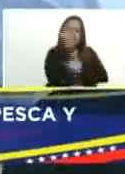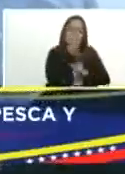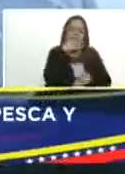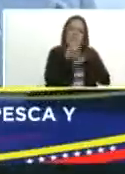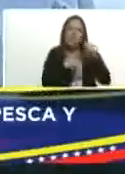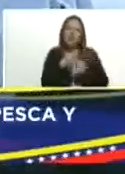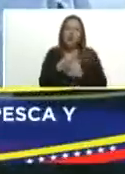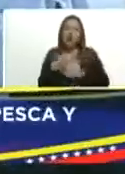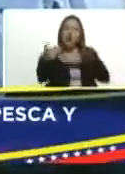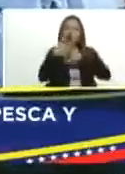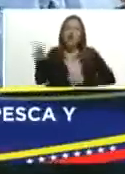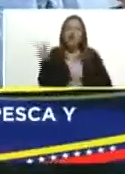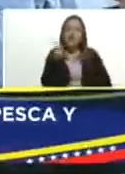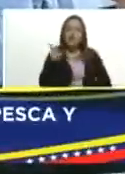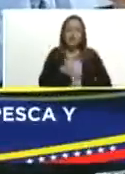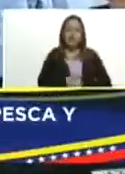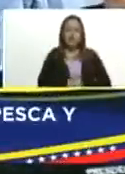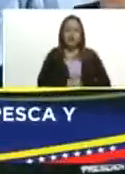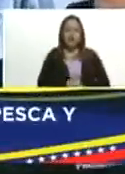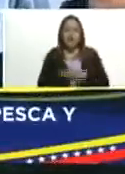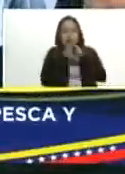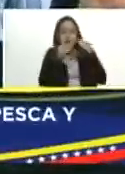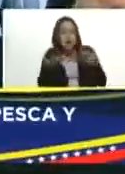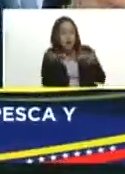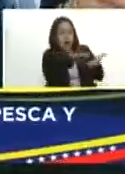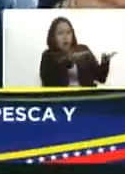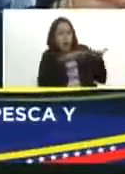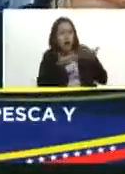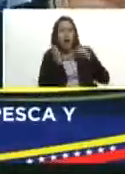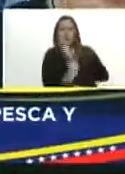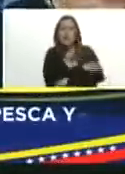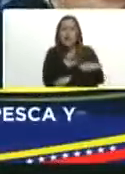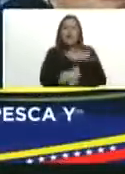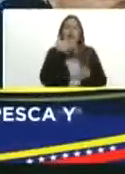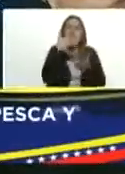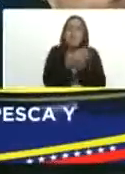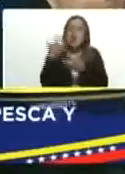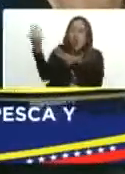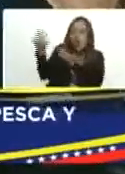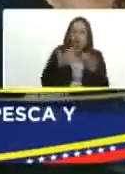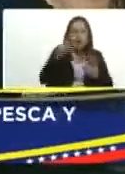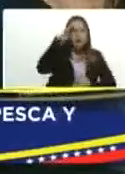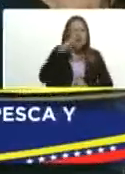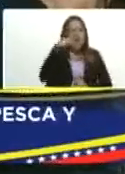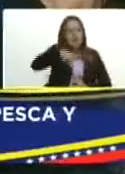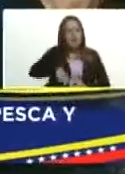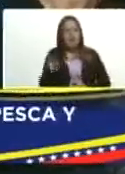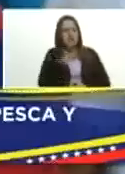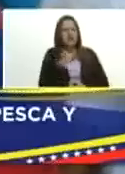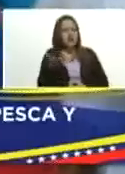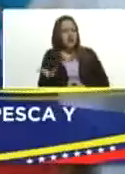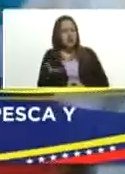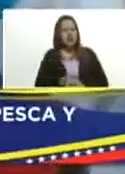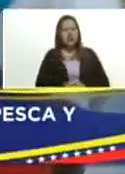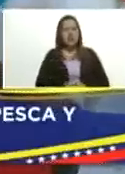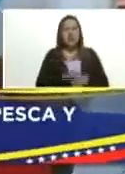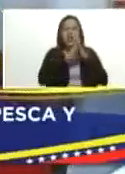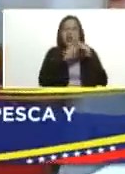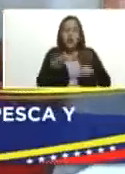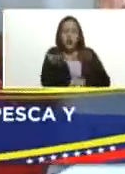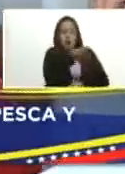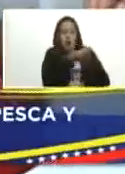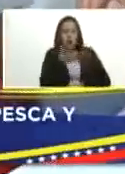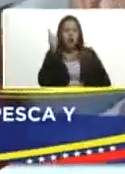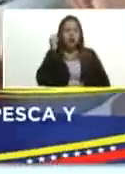sanciones criminales, si todos ellos y ellas pidieron la invasión de Venezuela, si todos ellos y